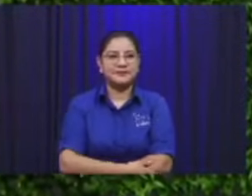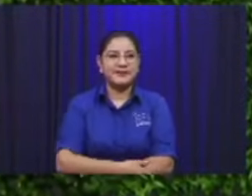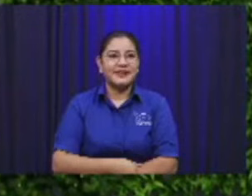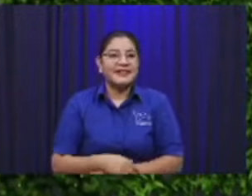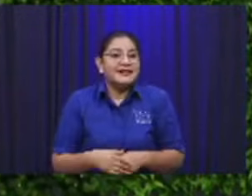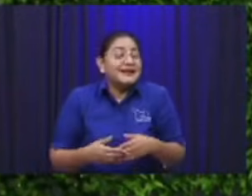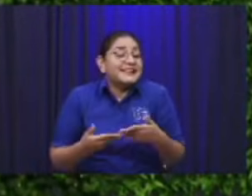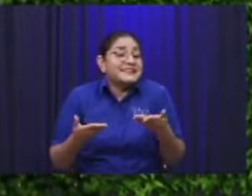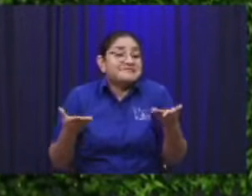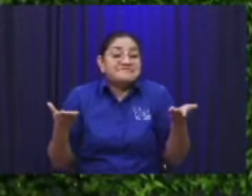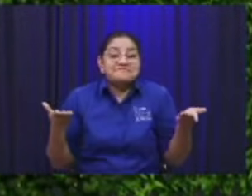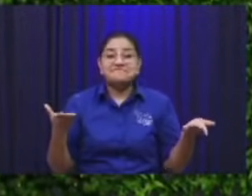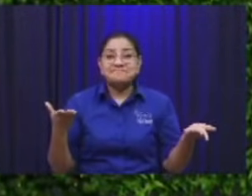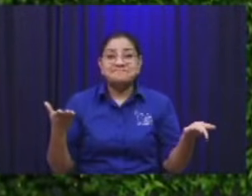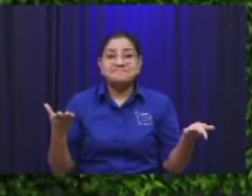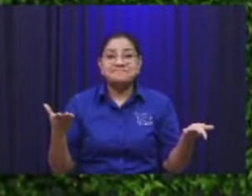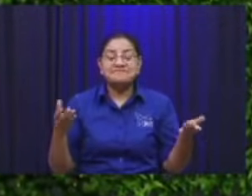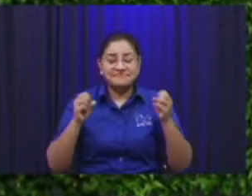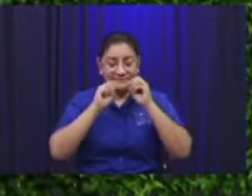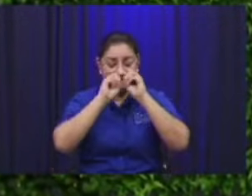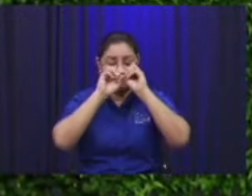hermano claro